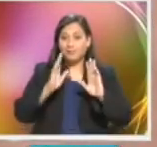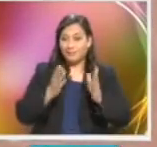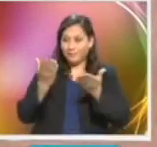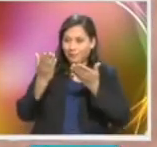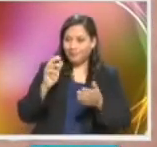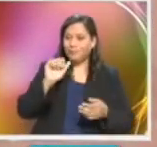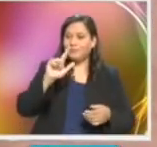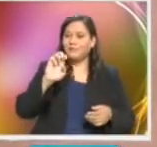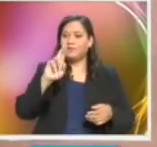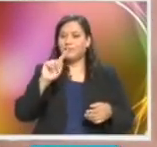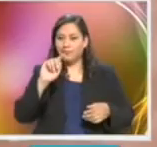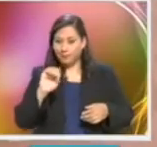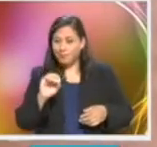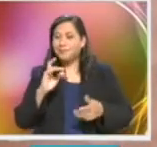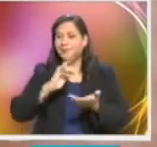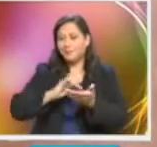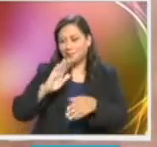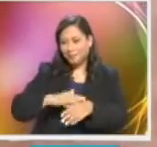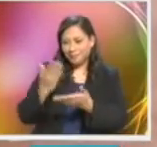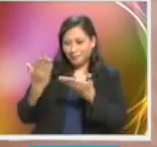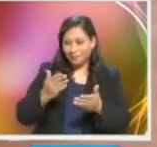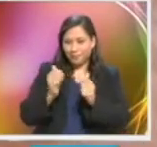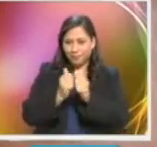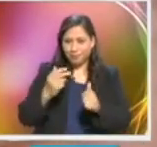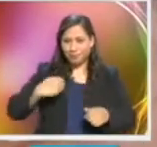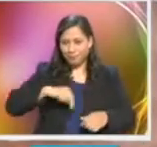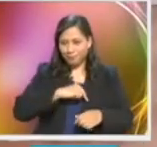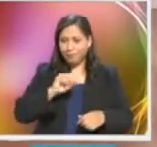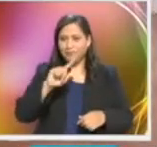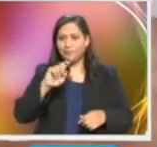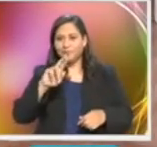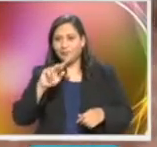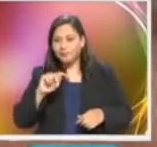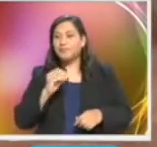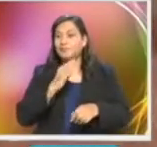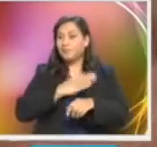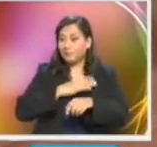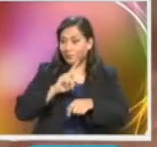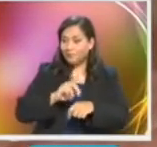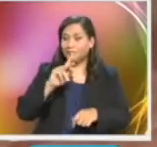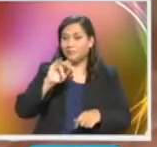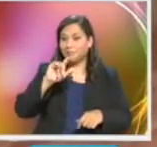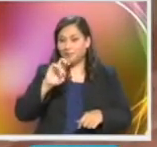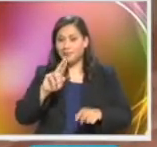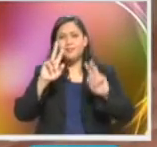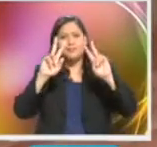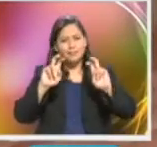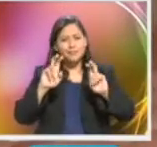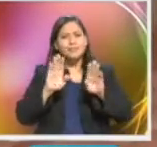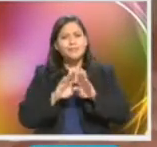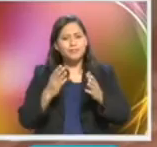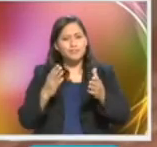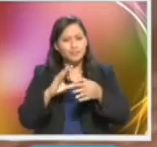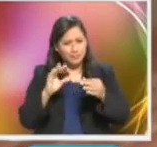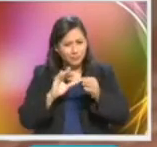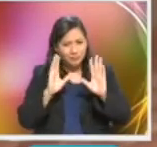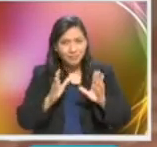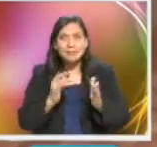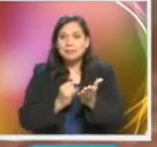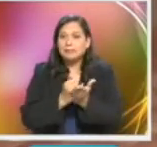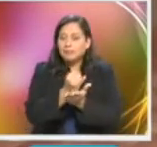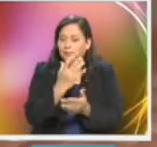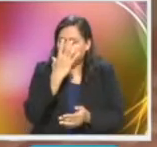estamos con Alberto Stuart. Gracias por estar con nosotros, Alberto. Buenos días. Buenos días, Pilar. Y bueno, vamos a tocar un tema que, como decía, es una decisión